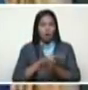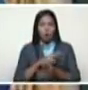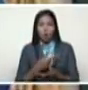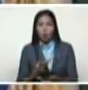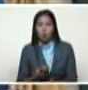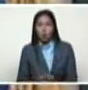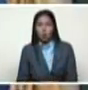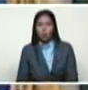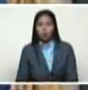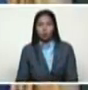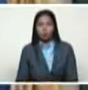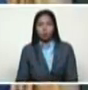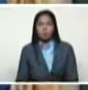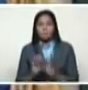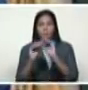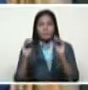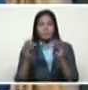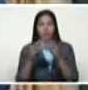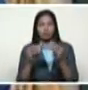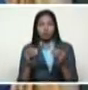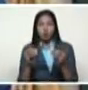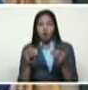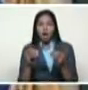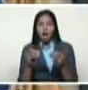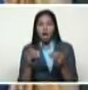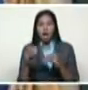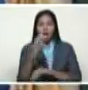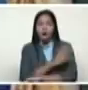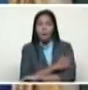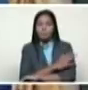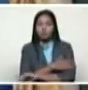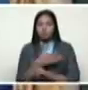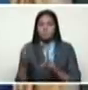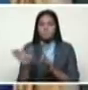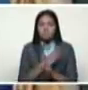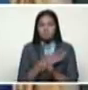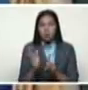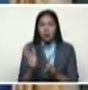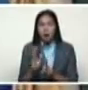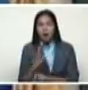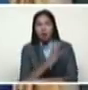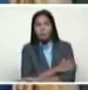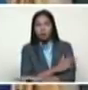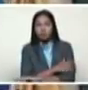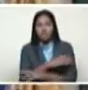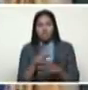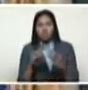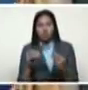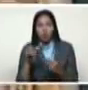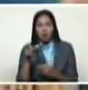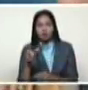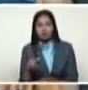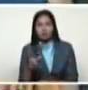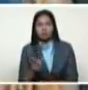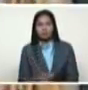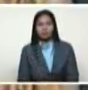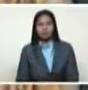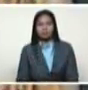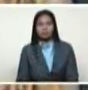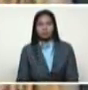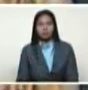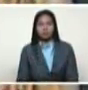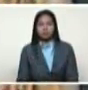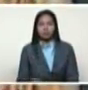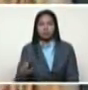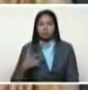vez. Llamado por la oposición golpista. Llamados por la oposición y la derecha apátrida. Hacerle daño a